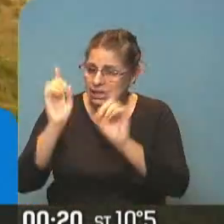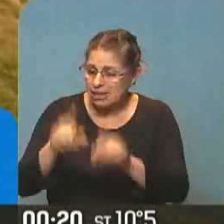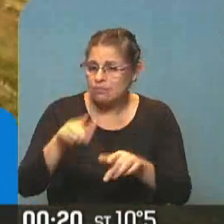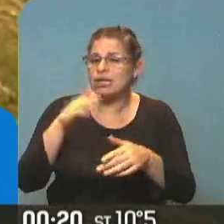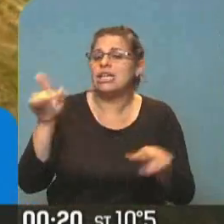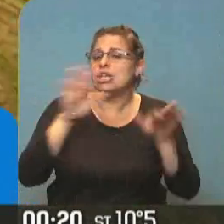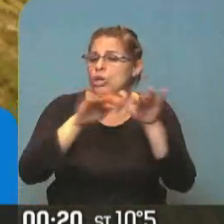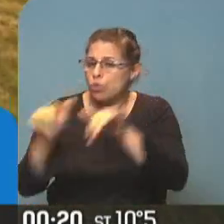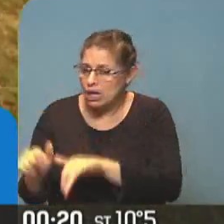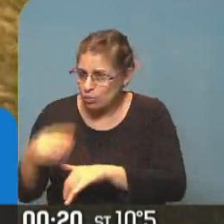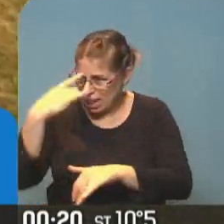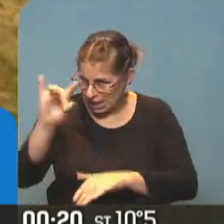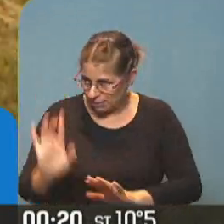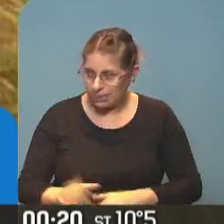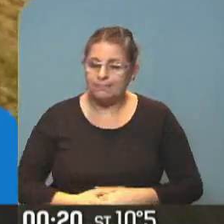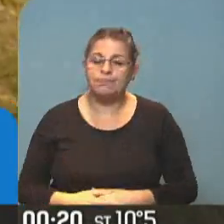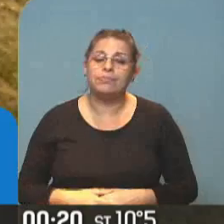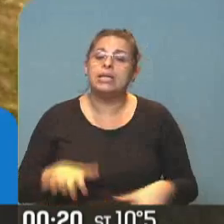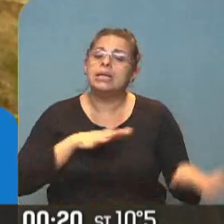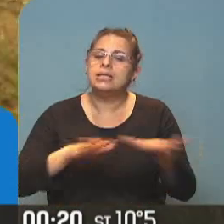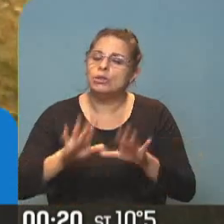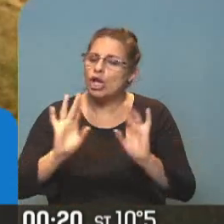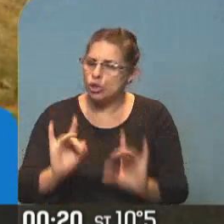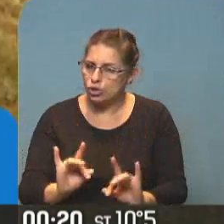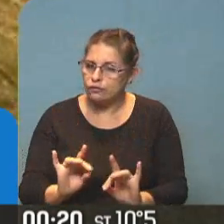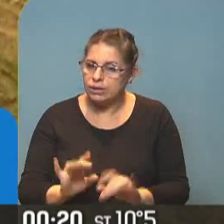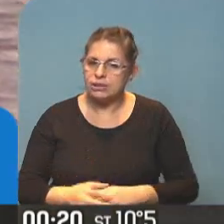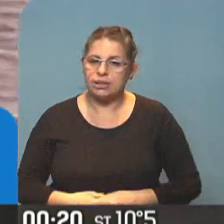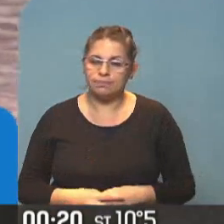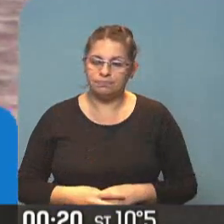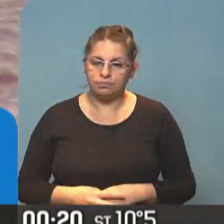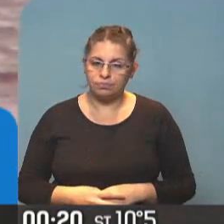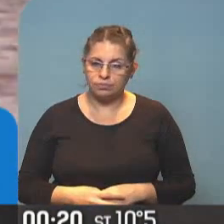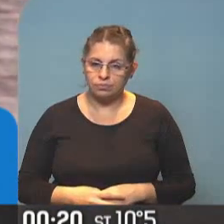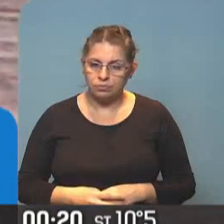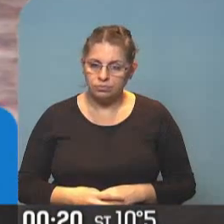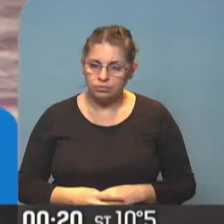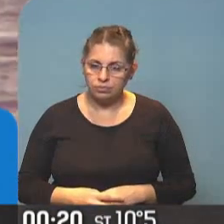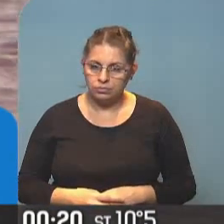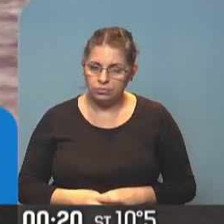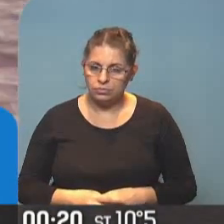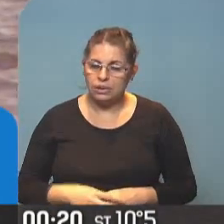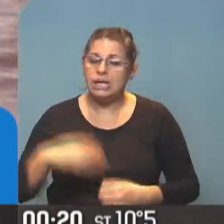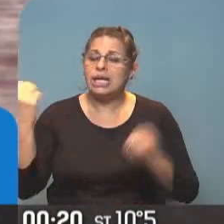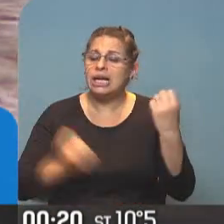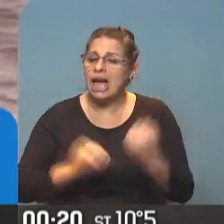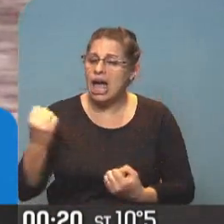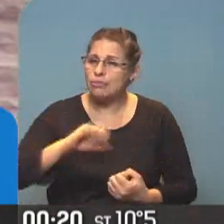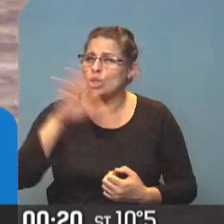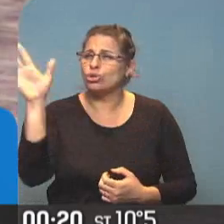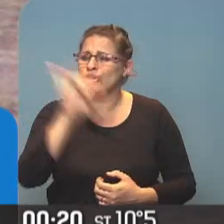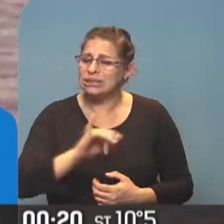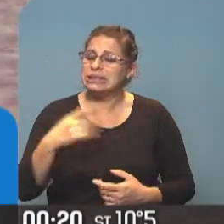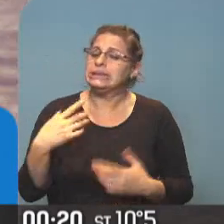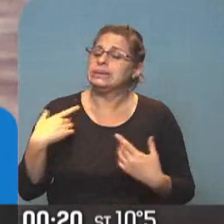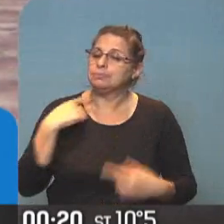similar del rodeo vacuno. Una situación tambera muy complicada, tambos que necesitan que circulen los camiones todos los días y